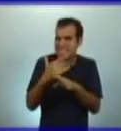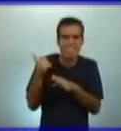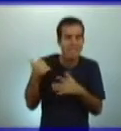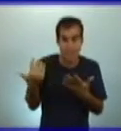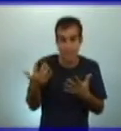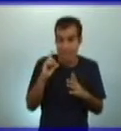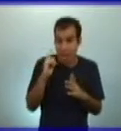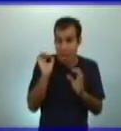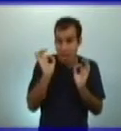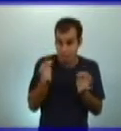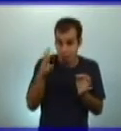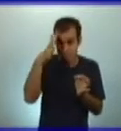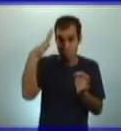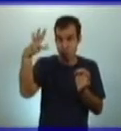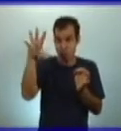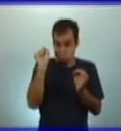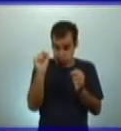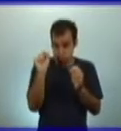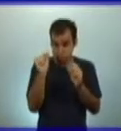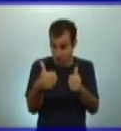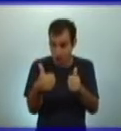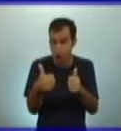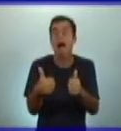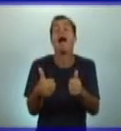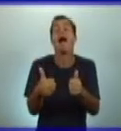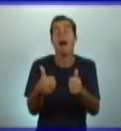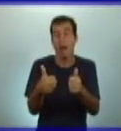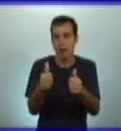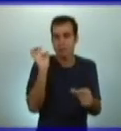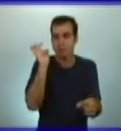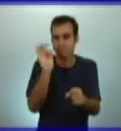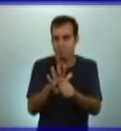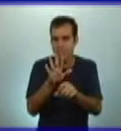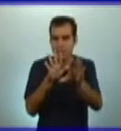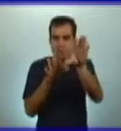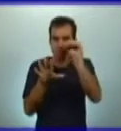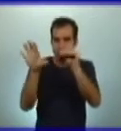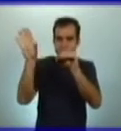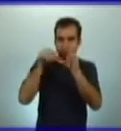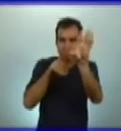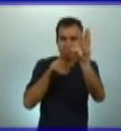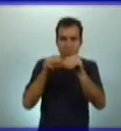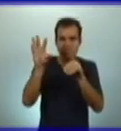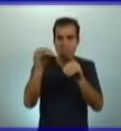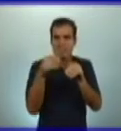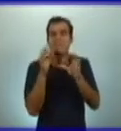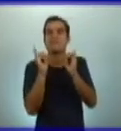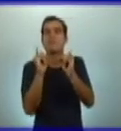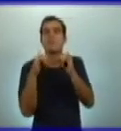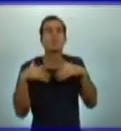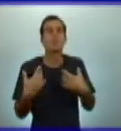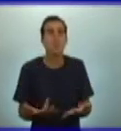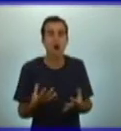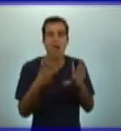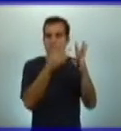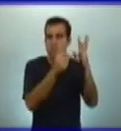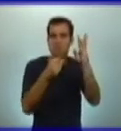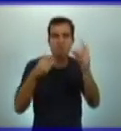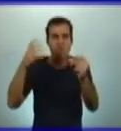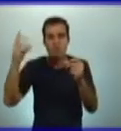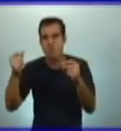descodifiqué toda esa información, bueno, pues extraigo los datos que me dan. Después de extraer los